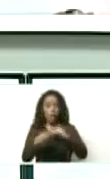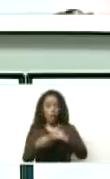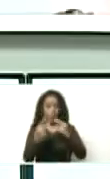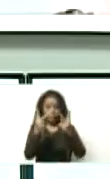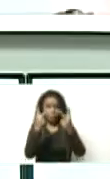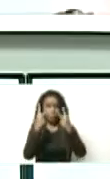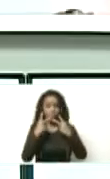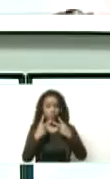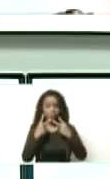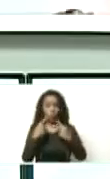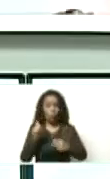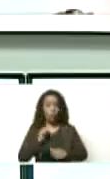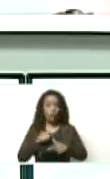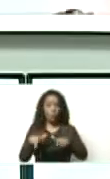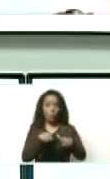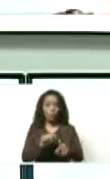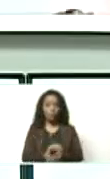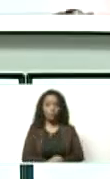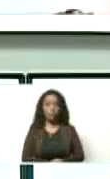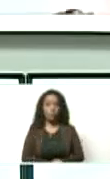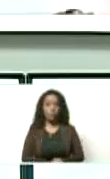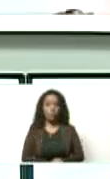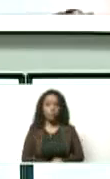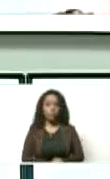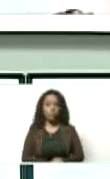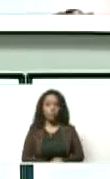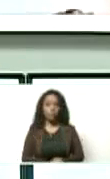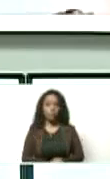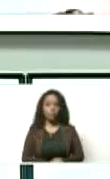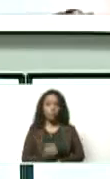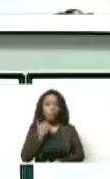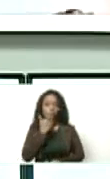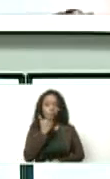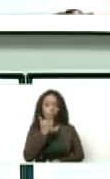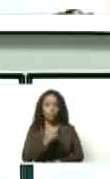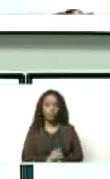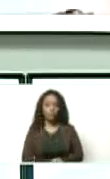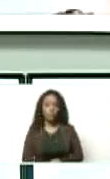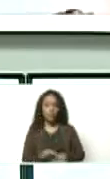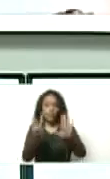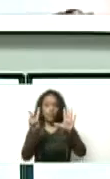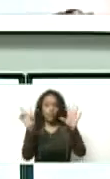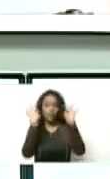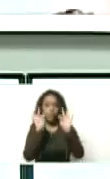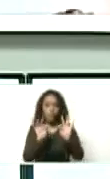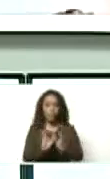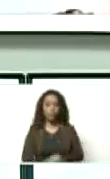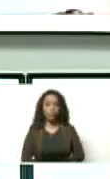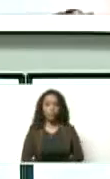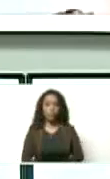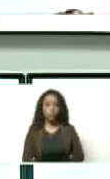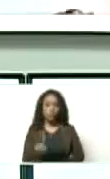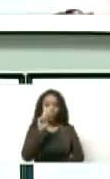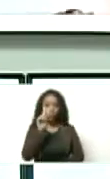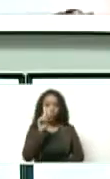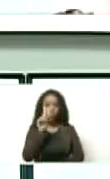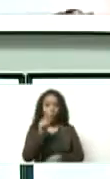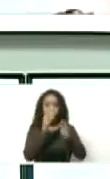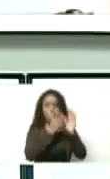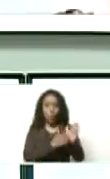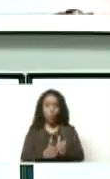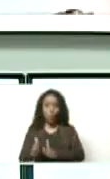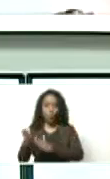escuchan, donde me escuchen. Los siguientes vértices, siete vértices. Uno,